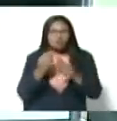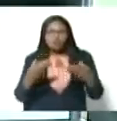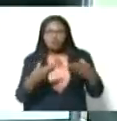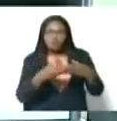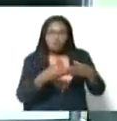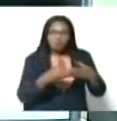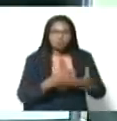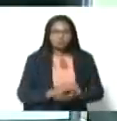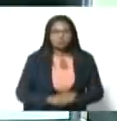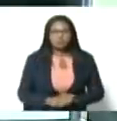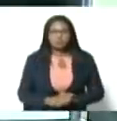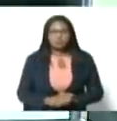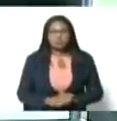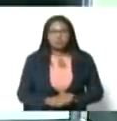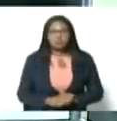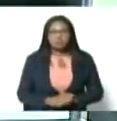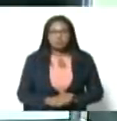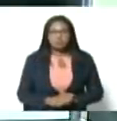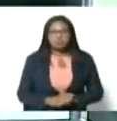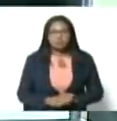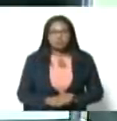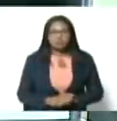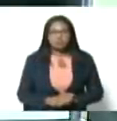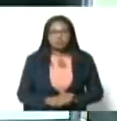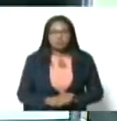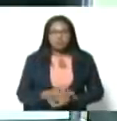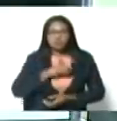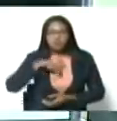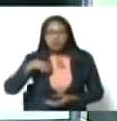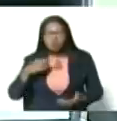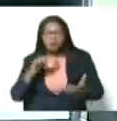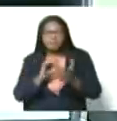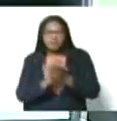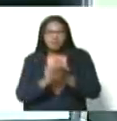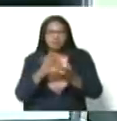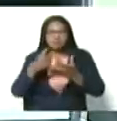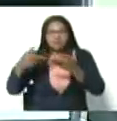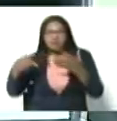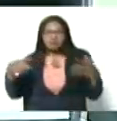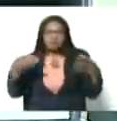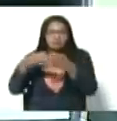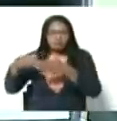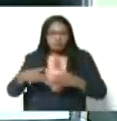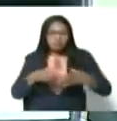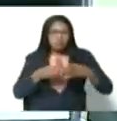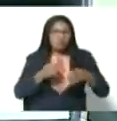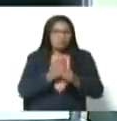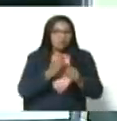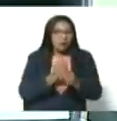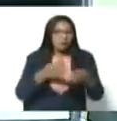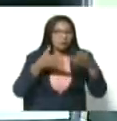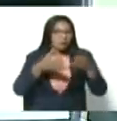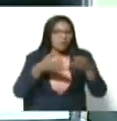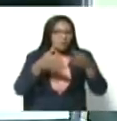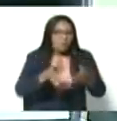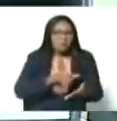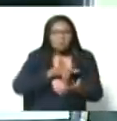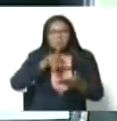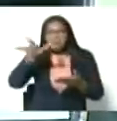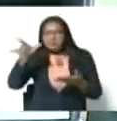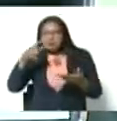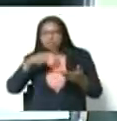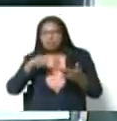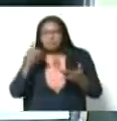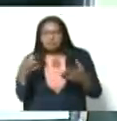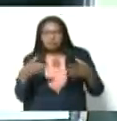con nuestros compañeros de los diferentes gremios de transporte, los sectores navales, sectores aéreos. Pero